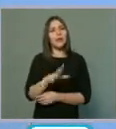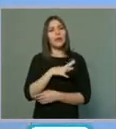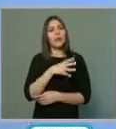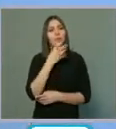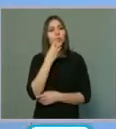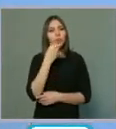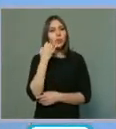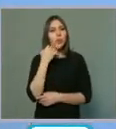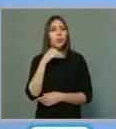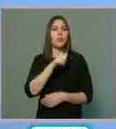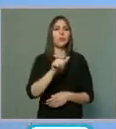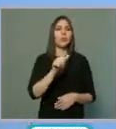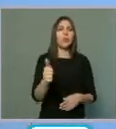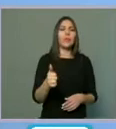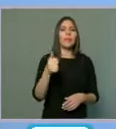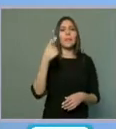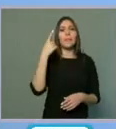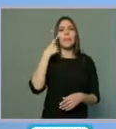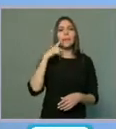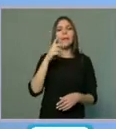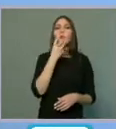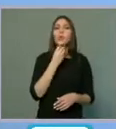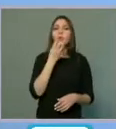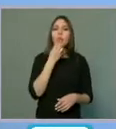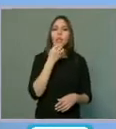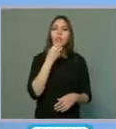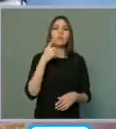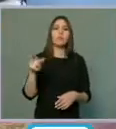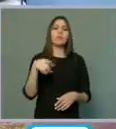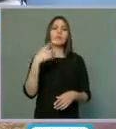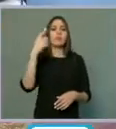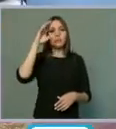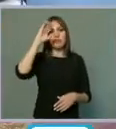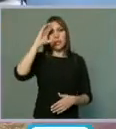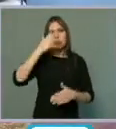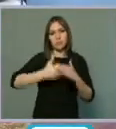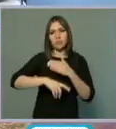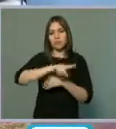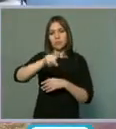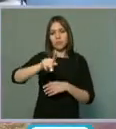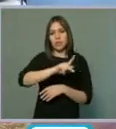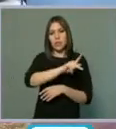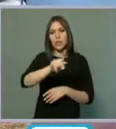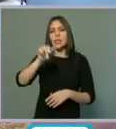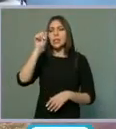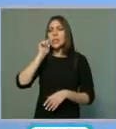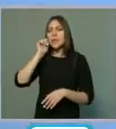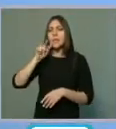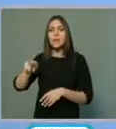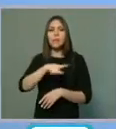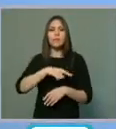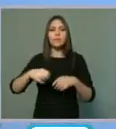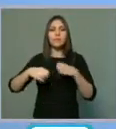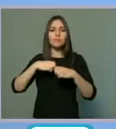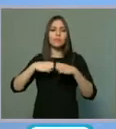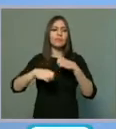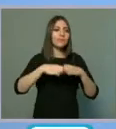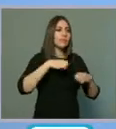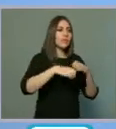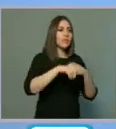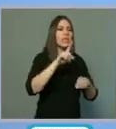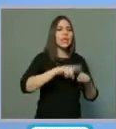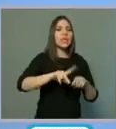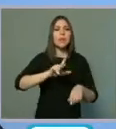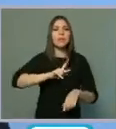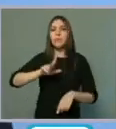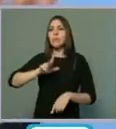cristianos, y siempre han peleado ellos a quienes pertenece esta ciudad. Y bueno, los israelitas, como sabemos,